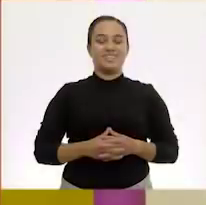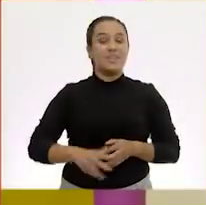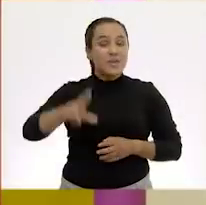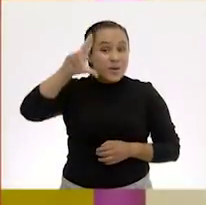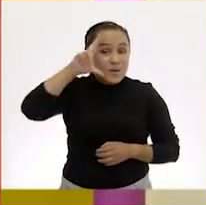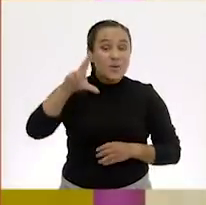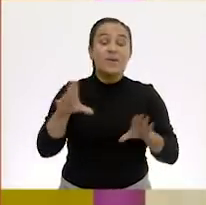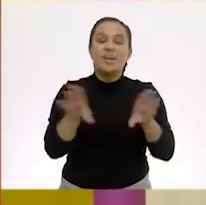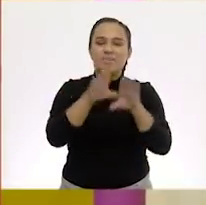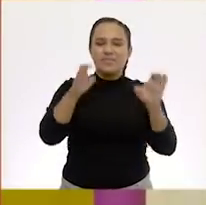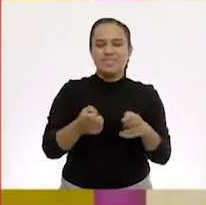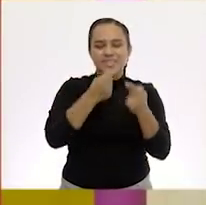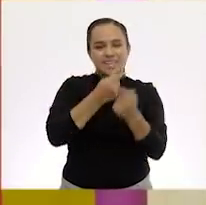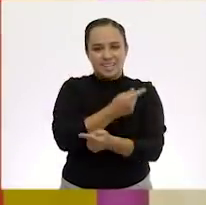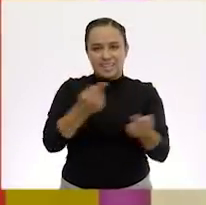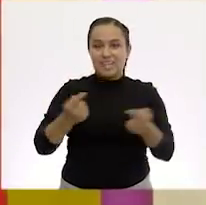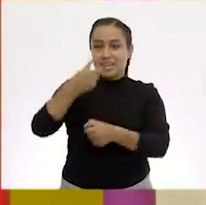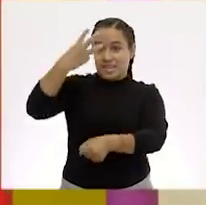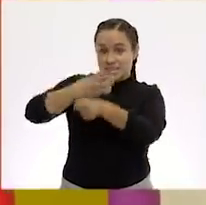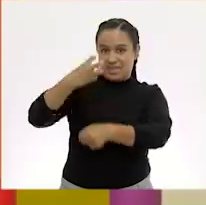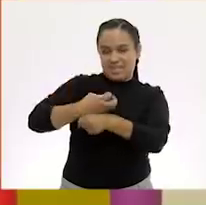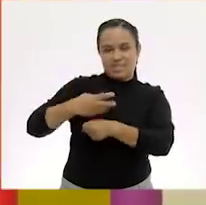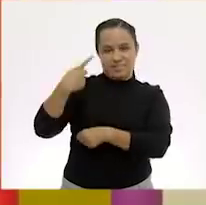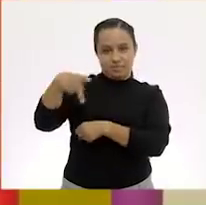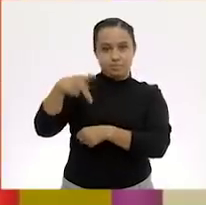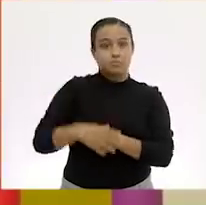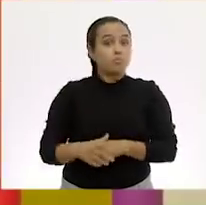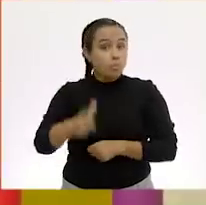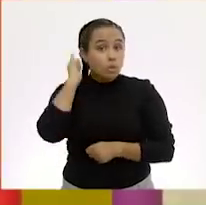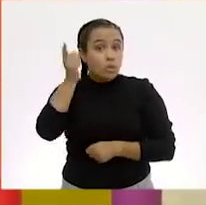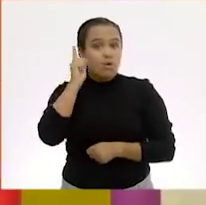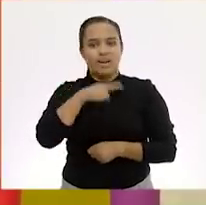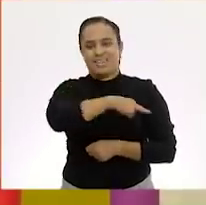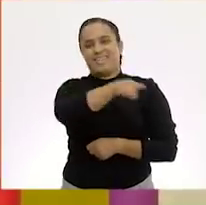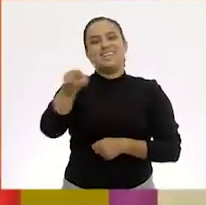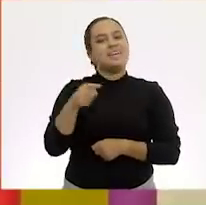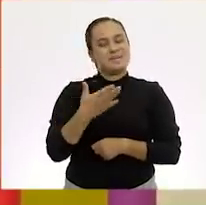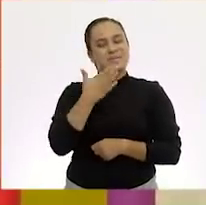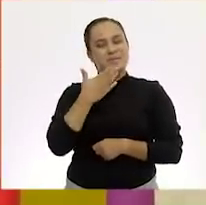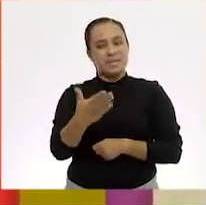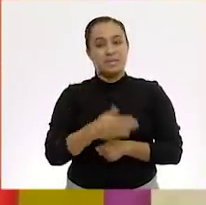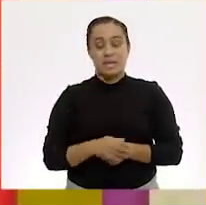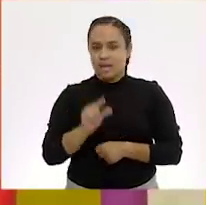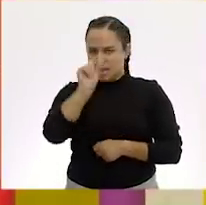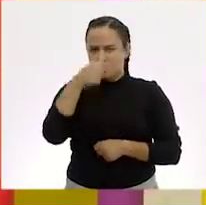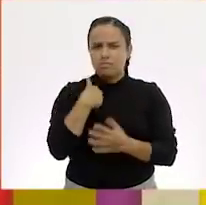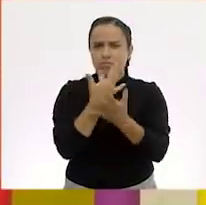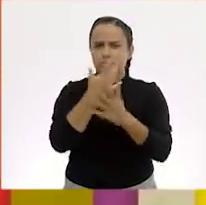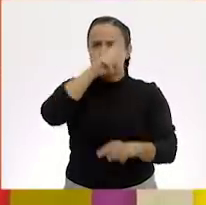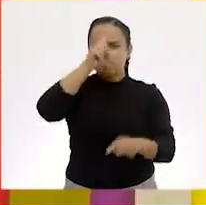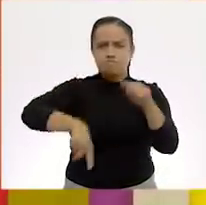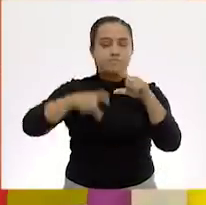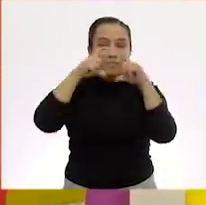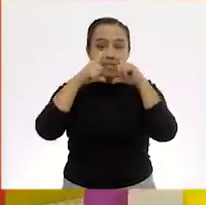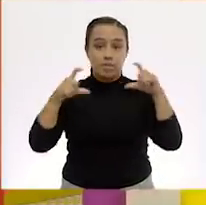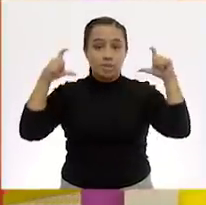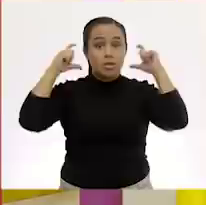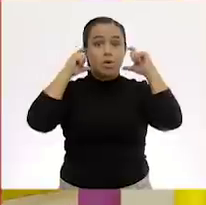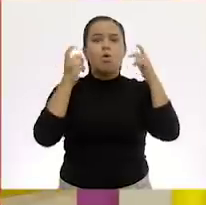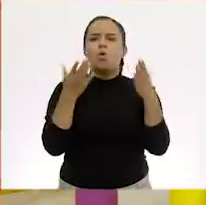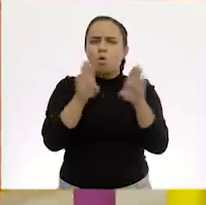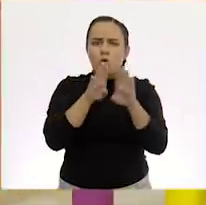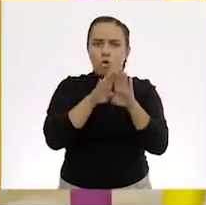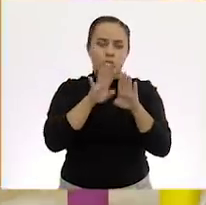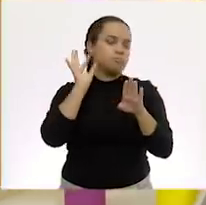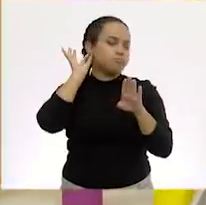Hola, ¿cómo están niñas y niños de tercer grado? Espero que muy bien. Permítanme quitarme mi cubrebocas, lo hago tomándolo